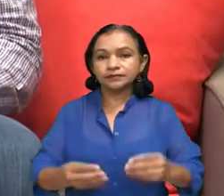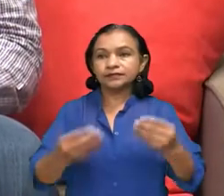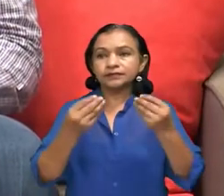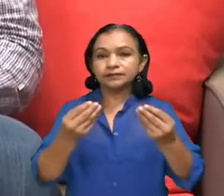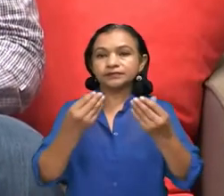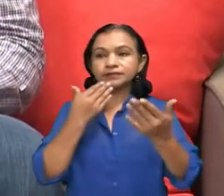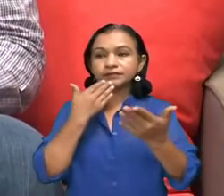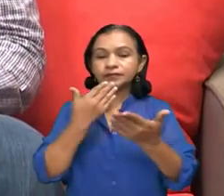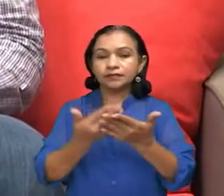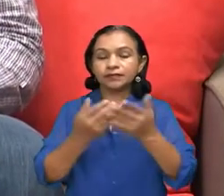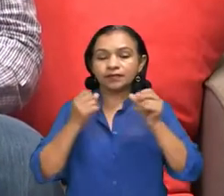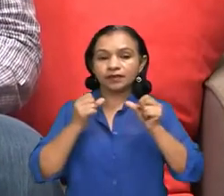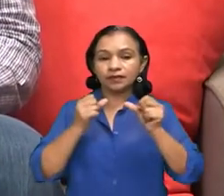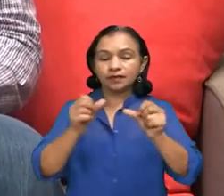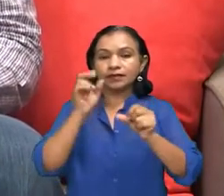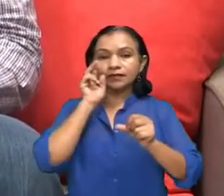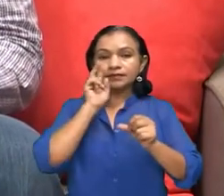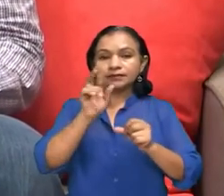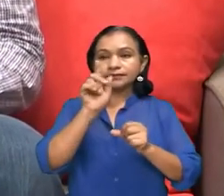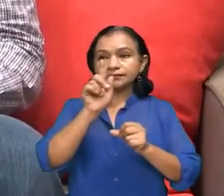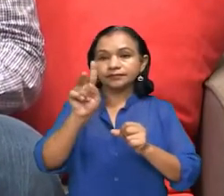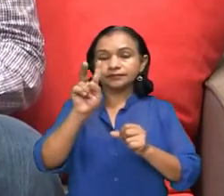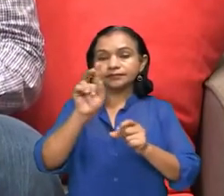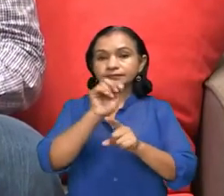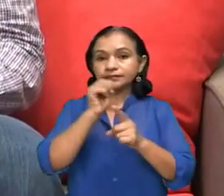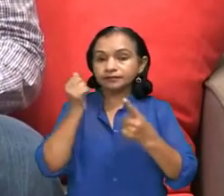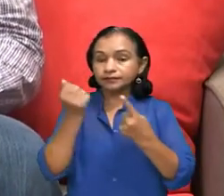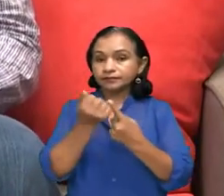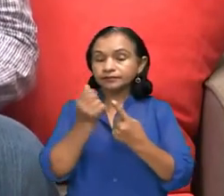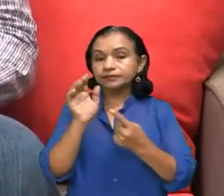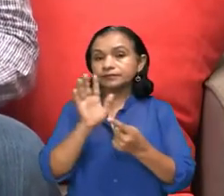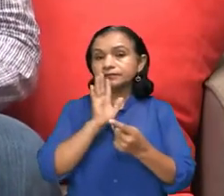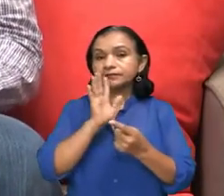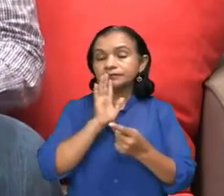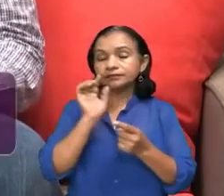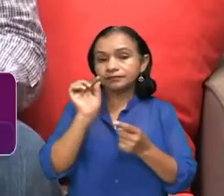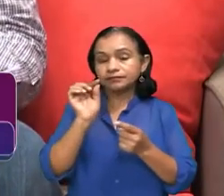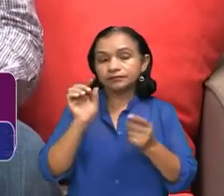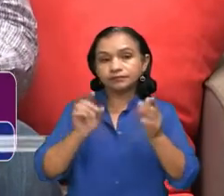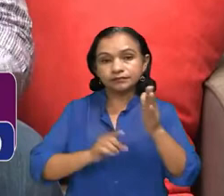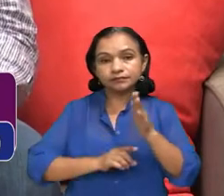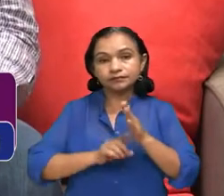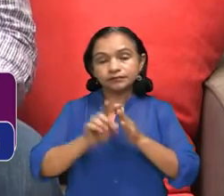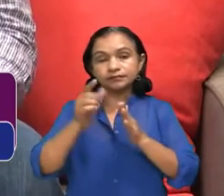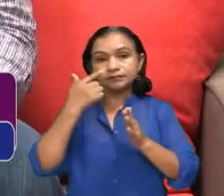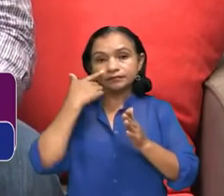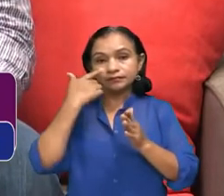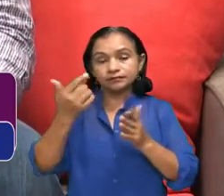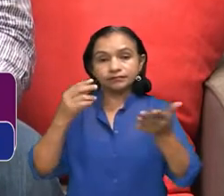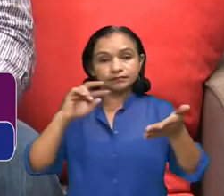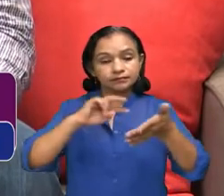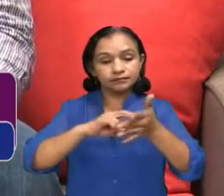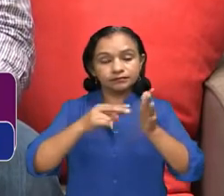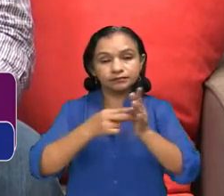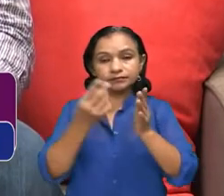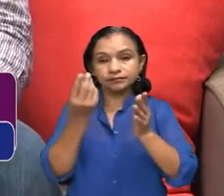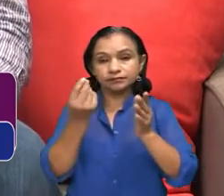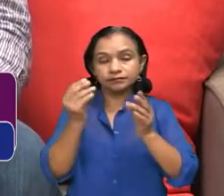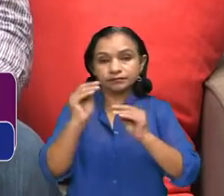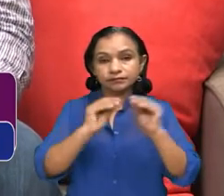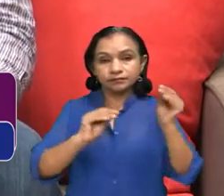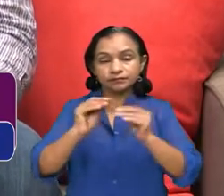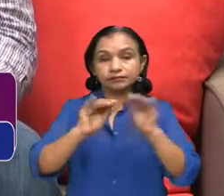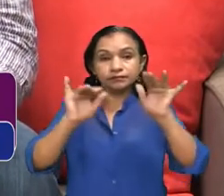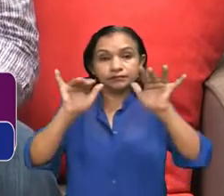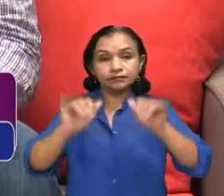Muchísimas gracias por continuar en sintonía del canal parlamentario. Compañera Tania, un poquito de conocer los retos, ¿no?, que implica la economía creativa, pero también